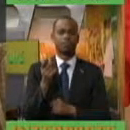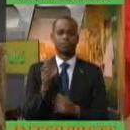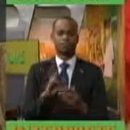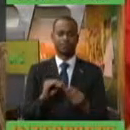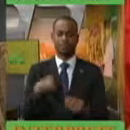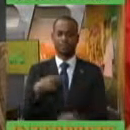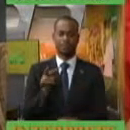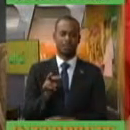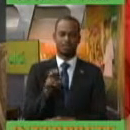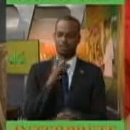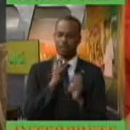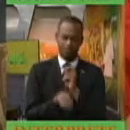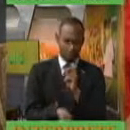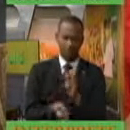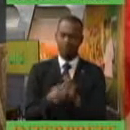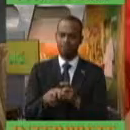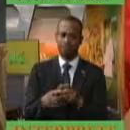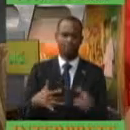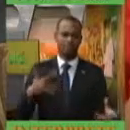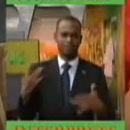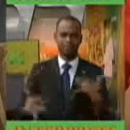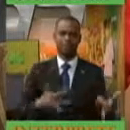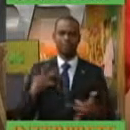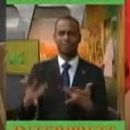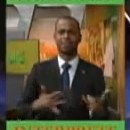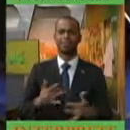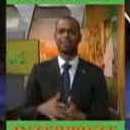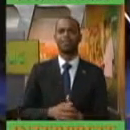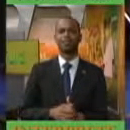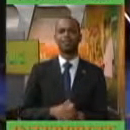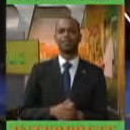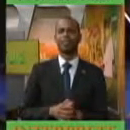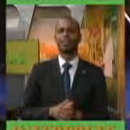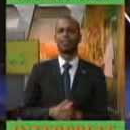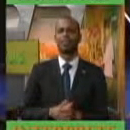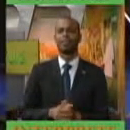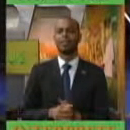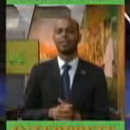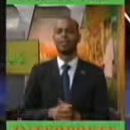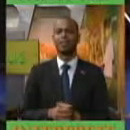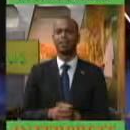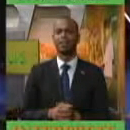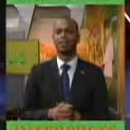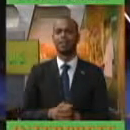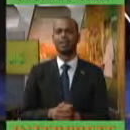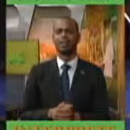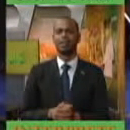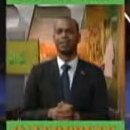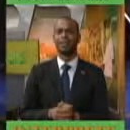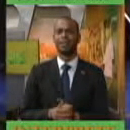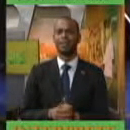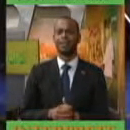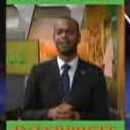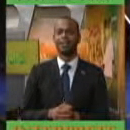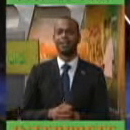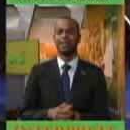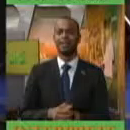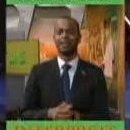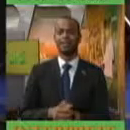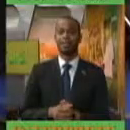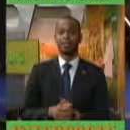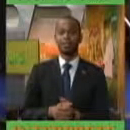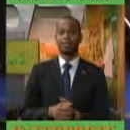te admiro, porque realmente es una persona increíble. ¿Cómo está la pescadería? Bien, aunque está un poquito enfermo. Ajá, ¿es